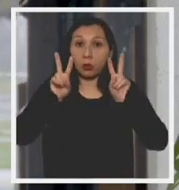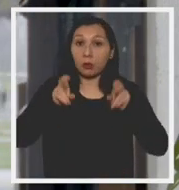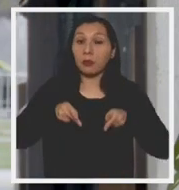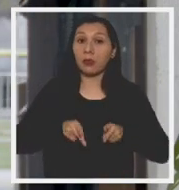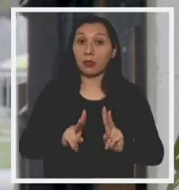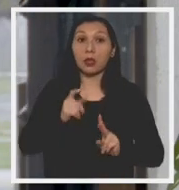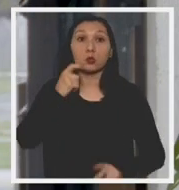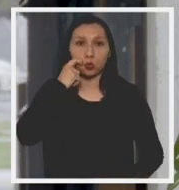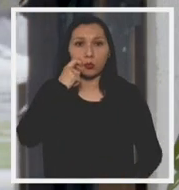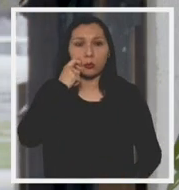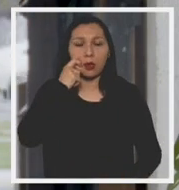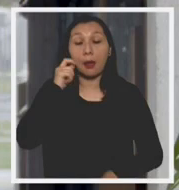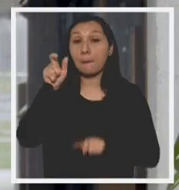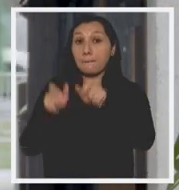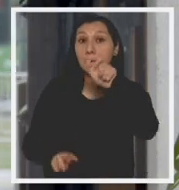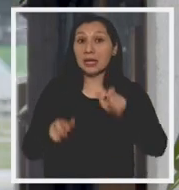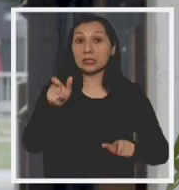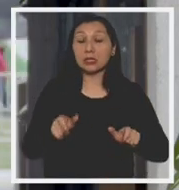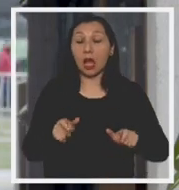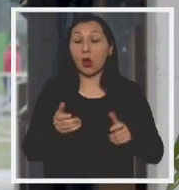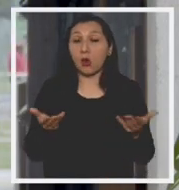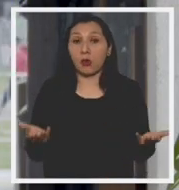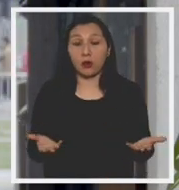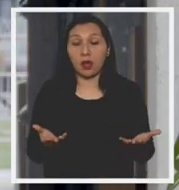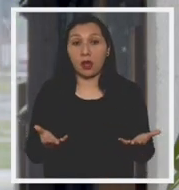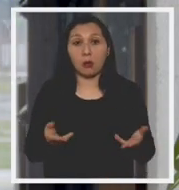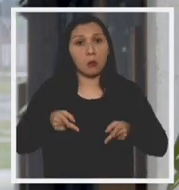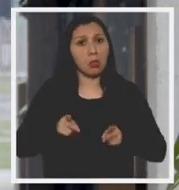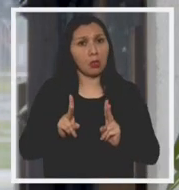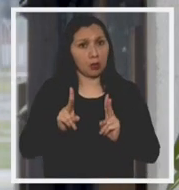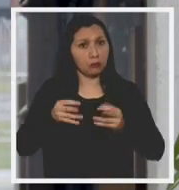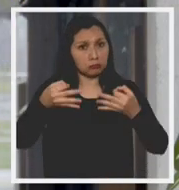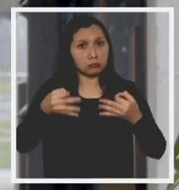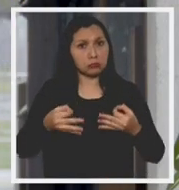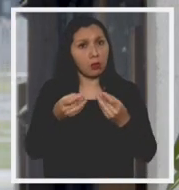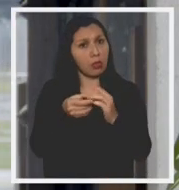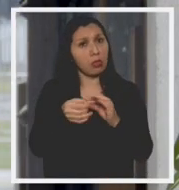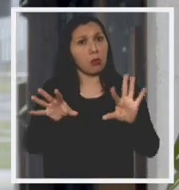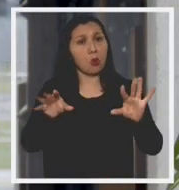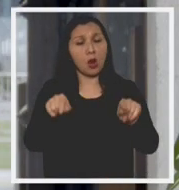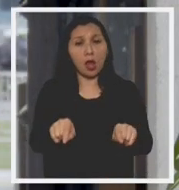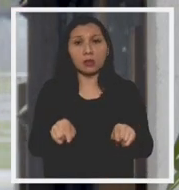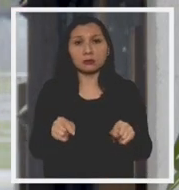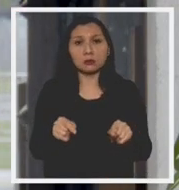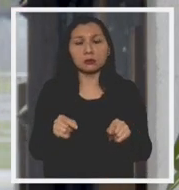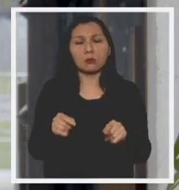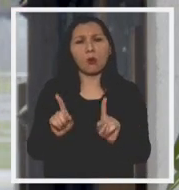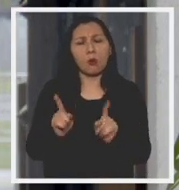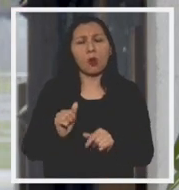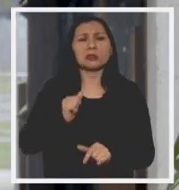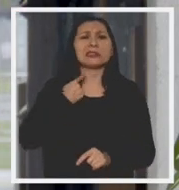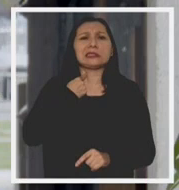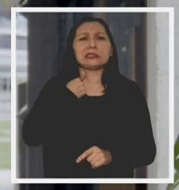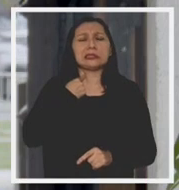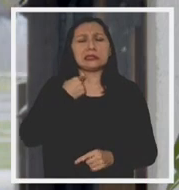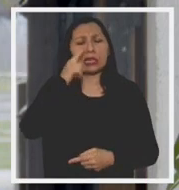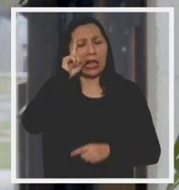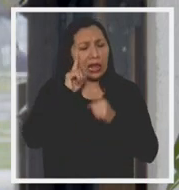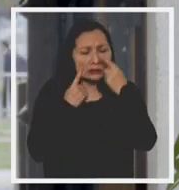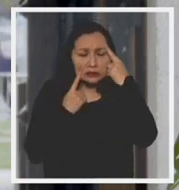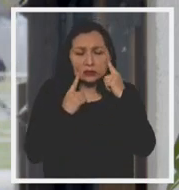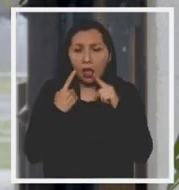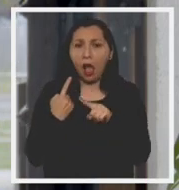humanos. Personas que estaban ejerciendo un derecho legítimo en democracia sufrieron lesiones y